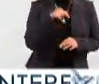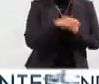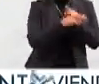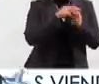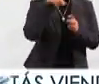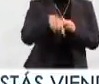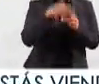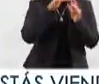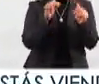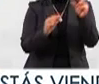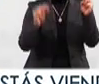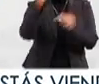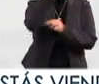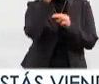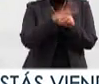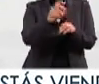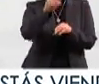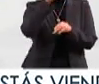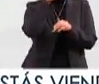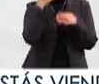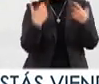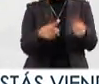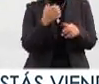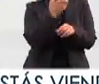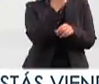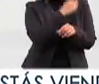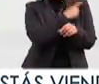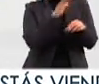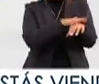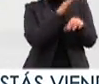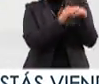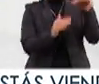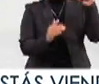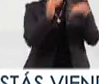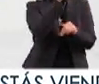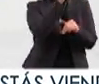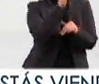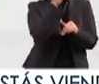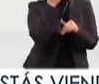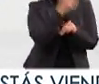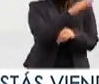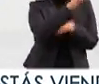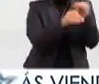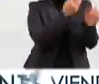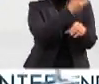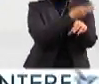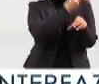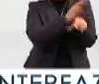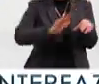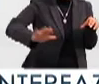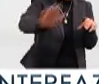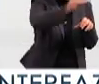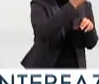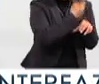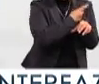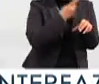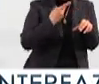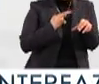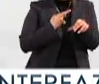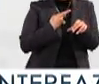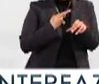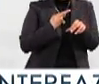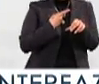materias aquí tienen un nivel de más rigor entonces por eso debemos estar bien preparados todo el nivel medio superior debemos de tener